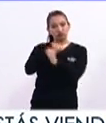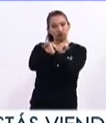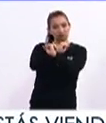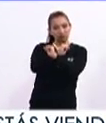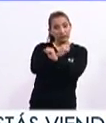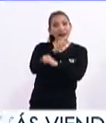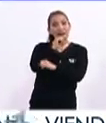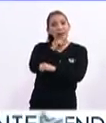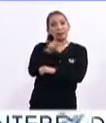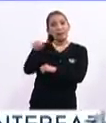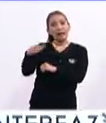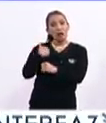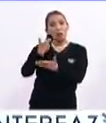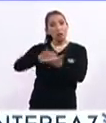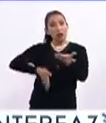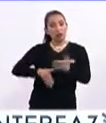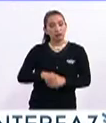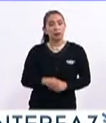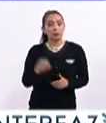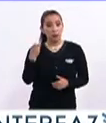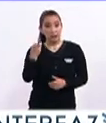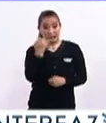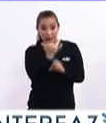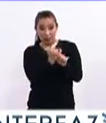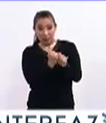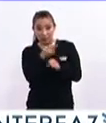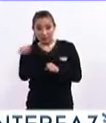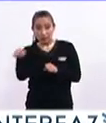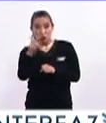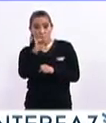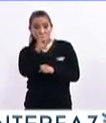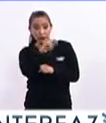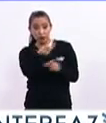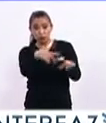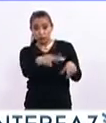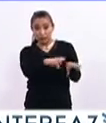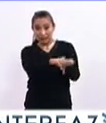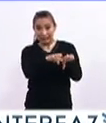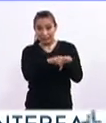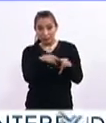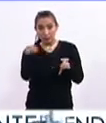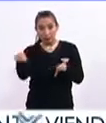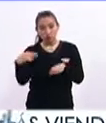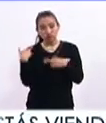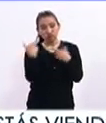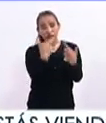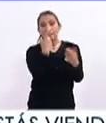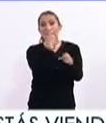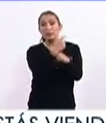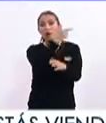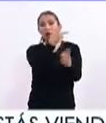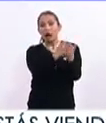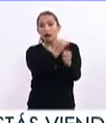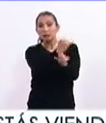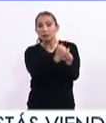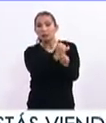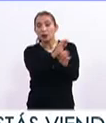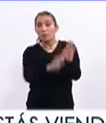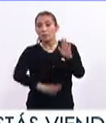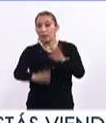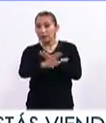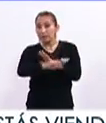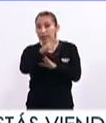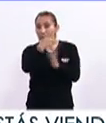inmune, además de que es de bajo costo. Por esta investigación, Dueñas González y su equipo de trabajo recibieron el primer lugar en investigación